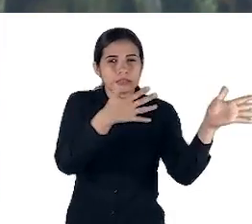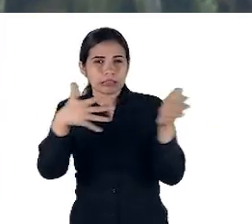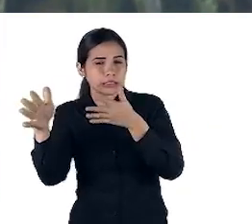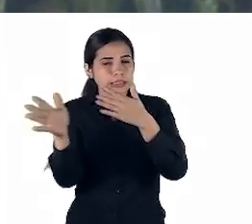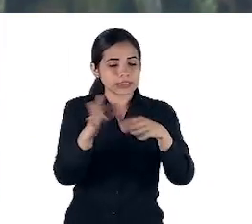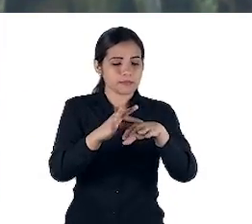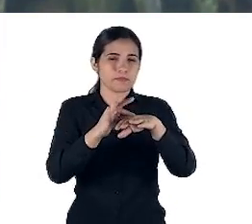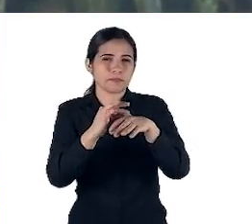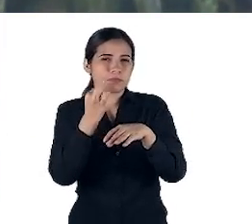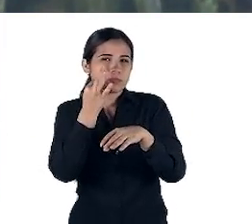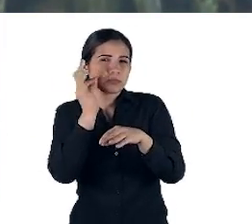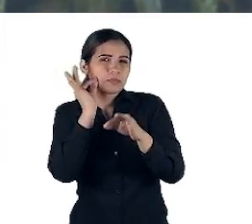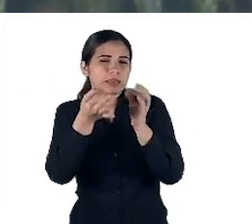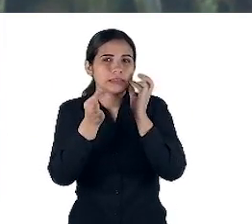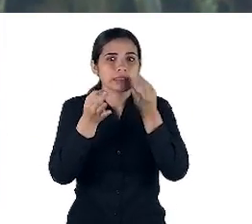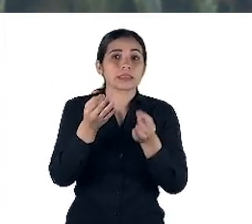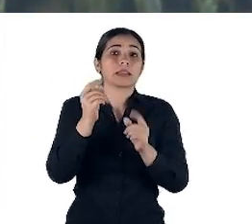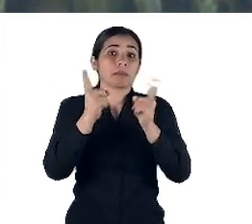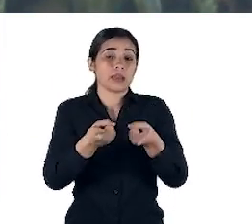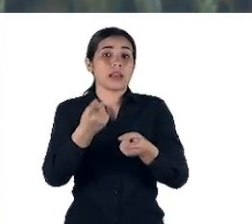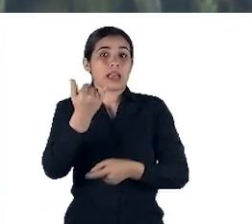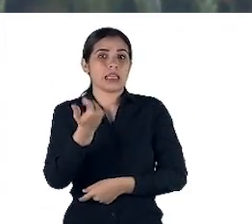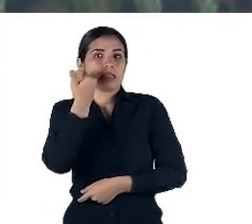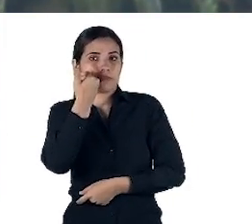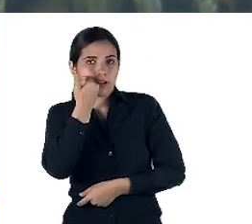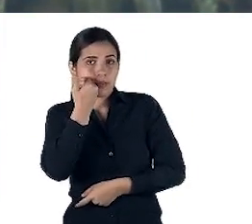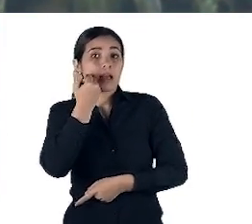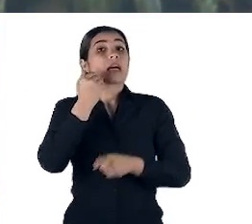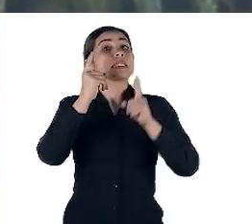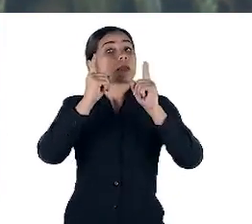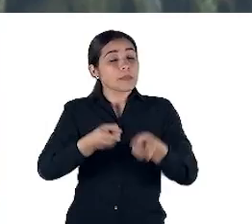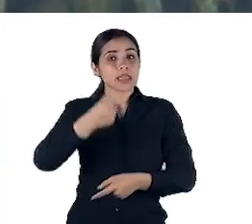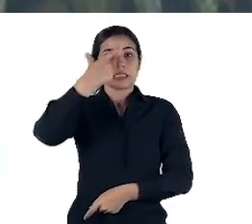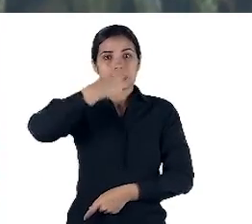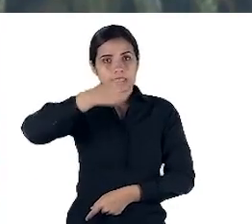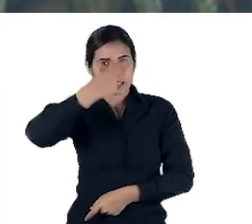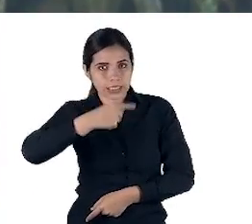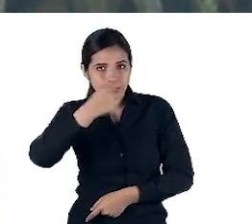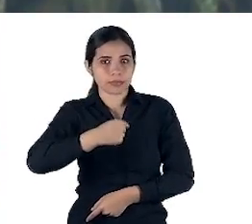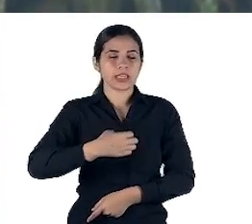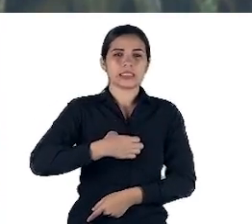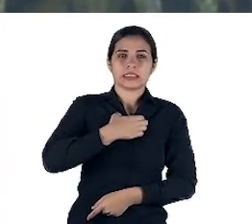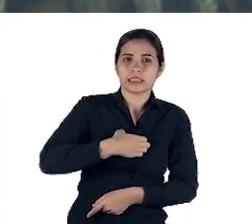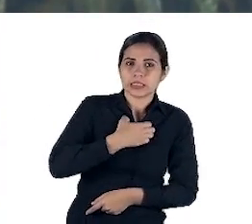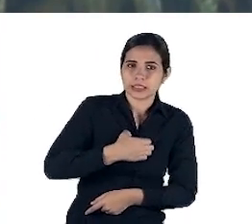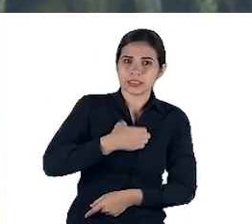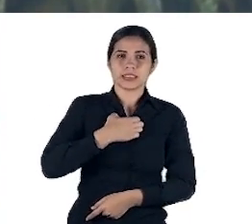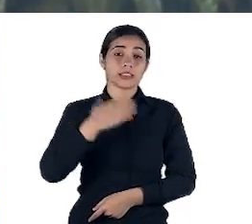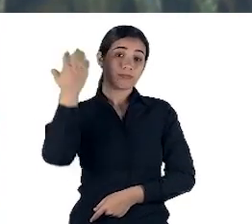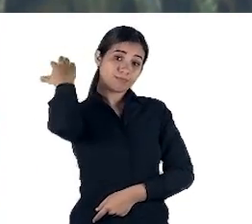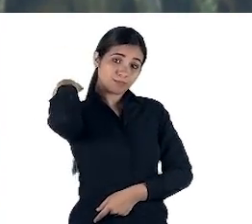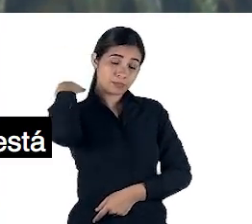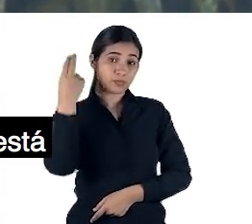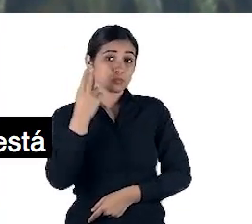lesiones de piel, hay más gripes, resfríos, bronquiolitis los más chiquitos,